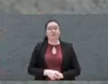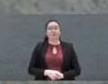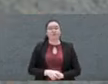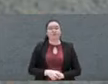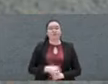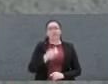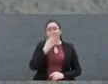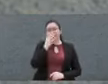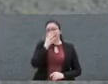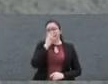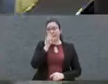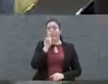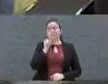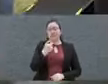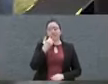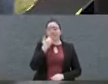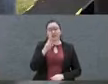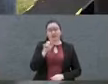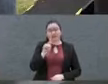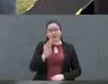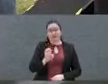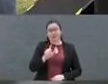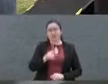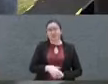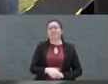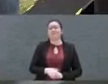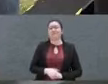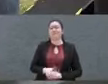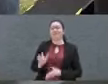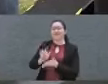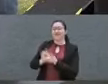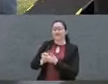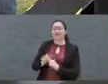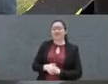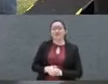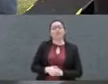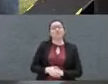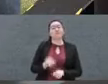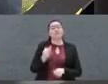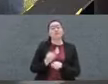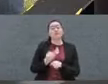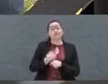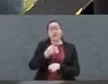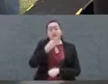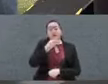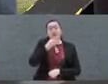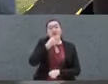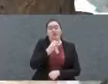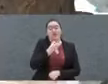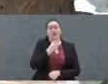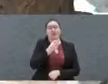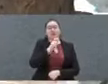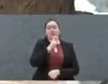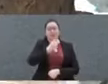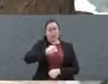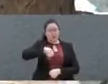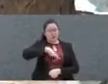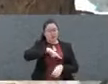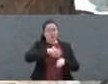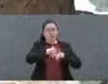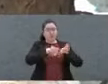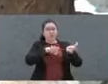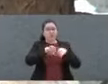Si quieres, Rafael, y luego Gracias. un comentario. Sí, bueno, a ver, lo que mencioné durante la presentación es que estamos trabajando en